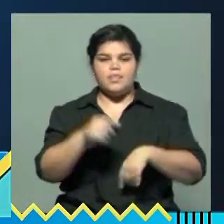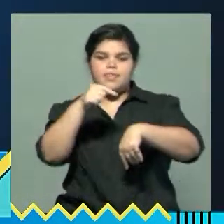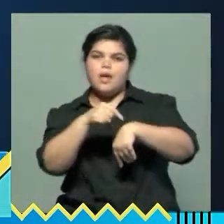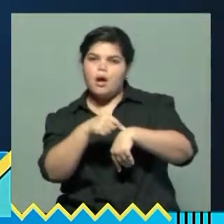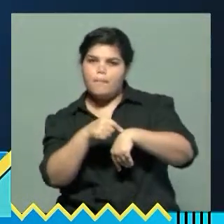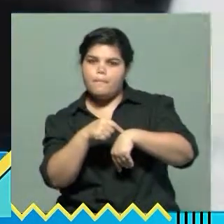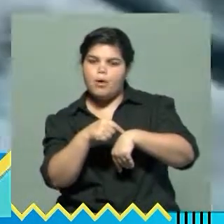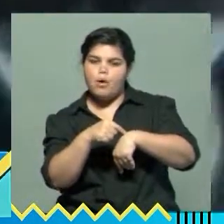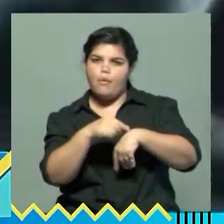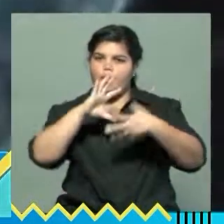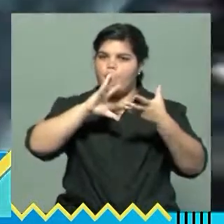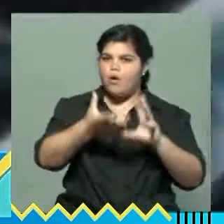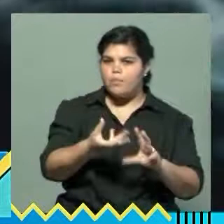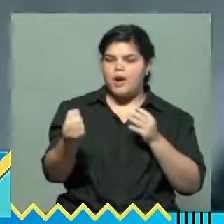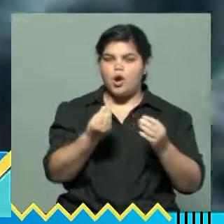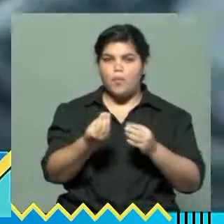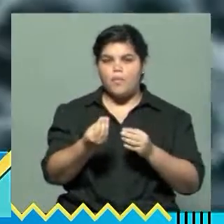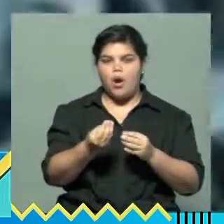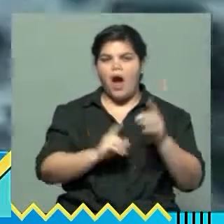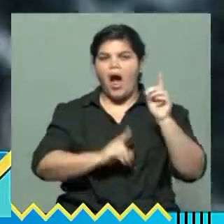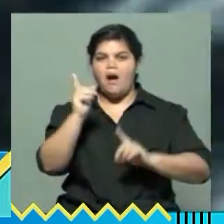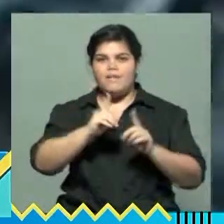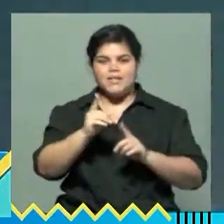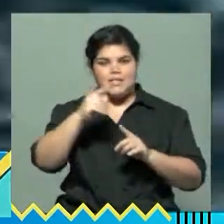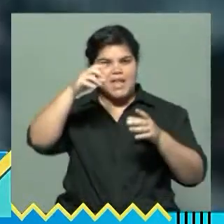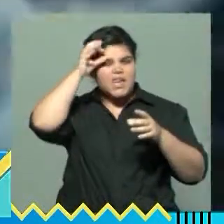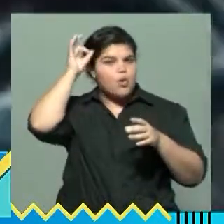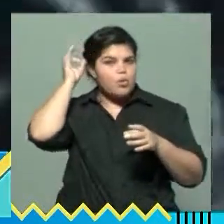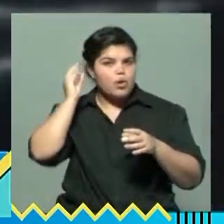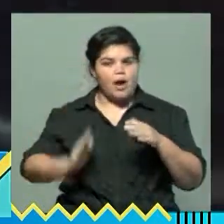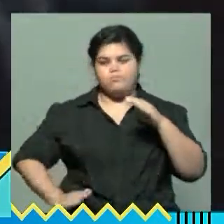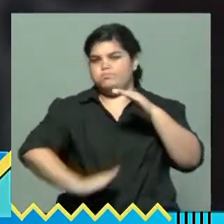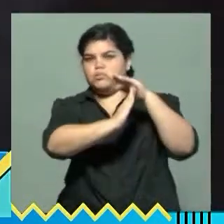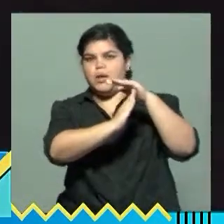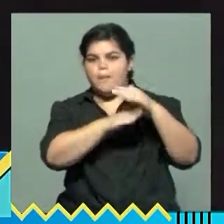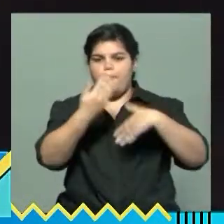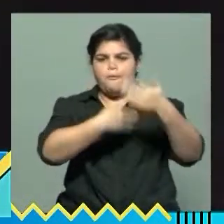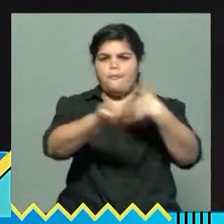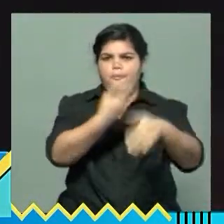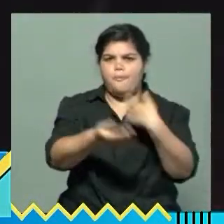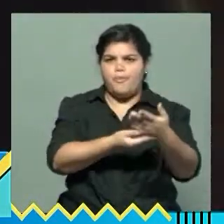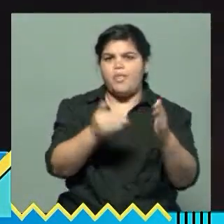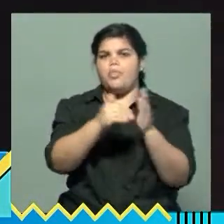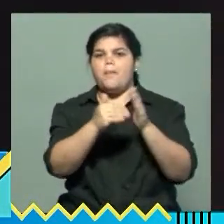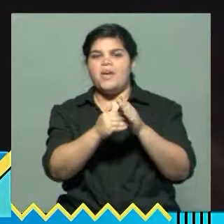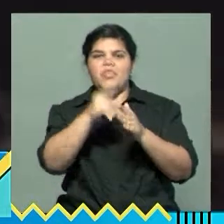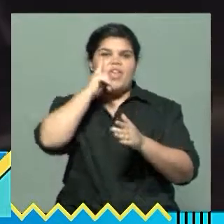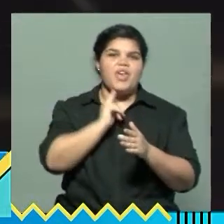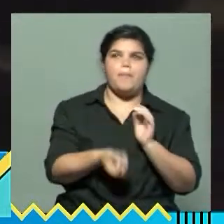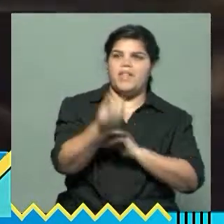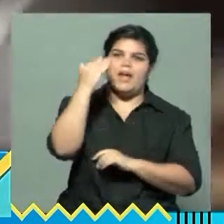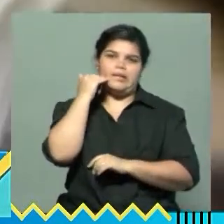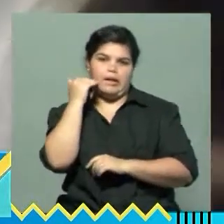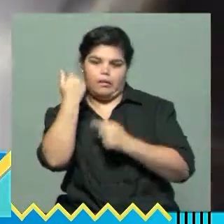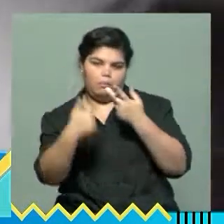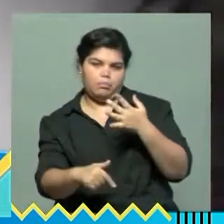distintas estructuras cerebrales alcanzan picos de rendimiento o declives de rendimiento según el momento del día en el que se está, según la